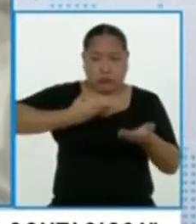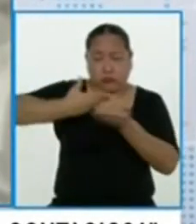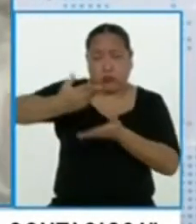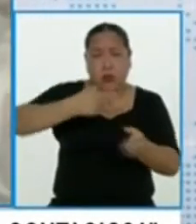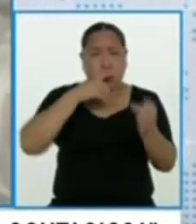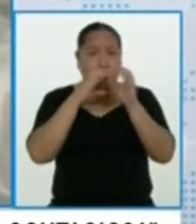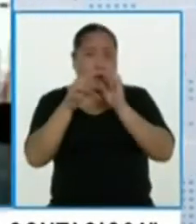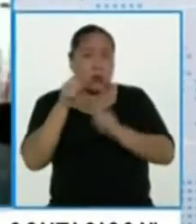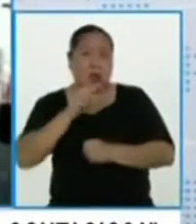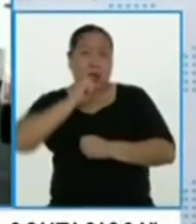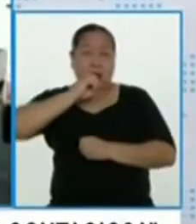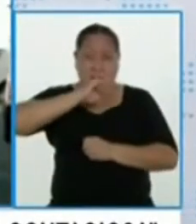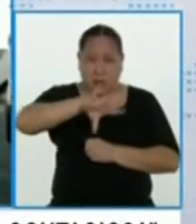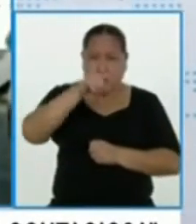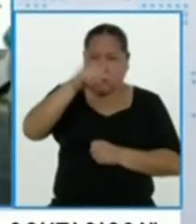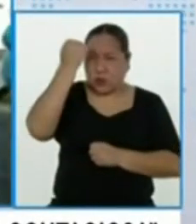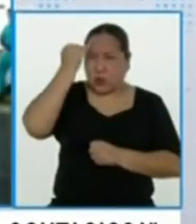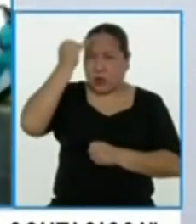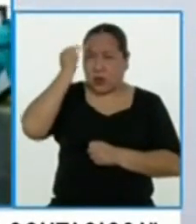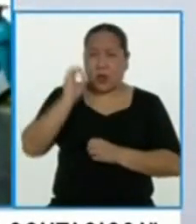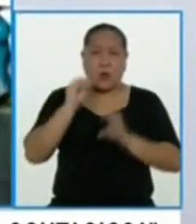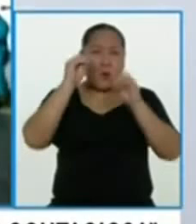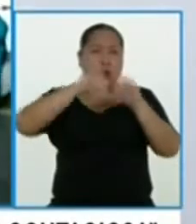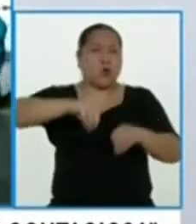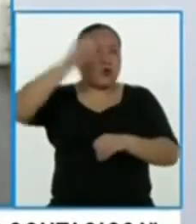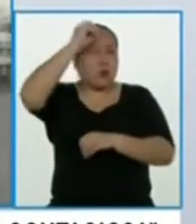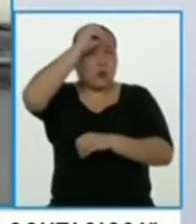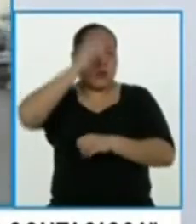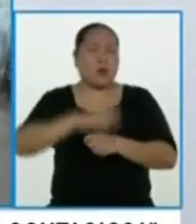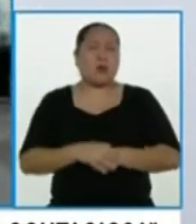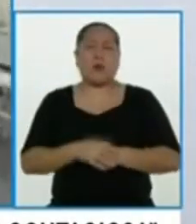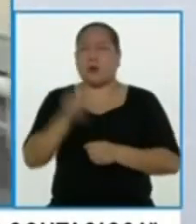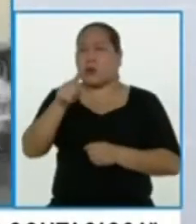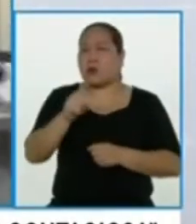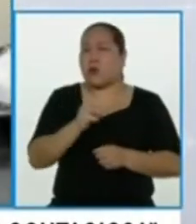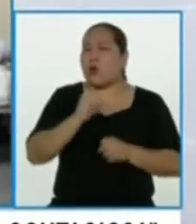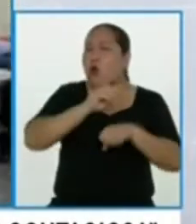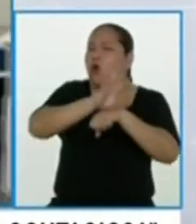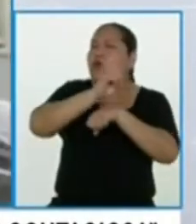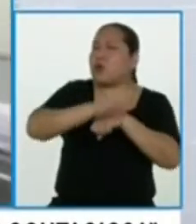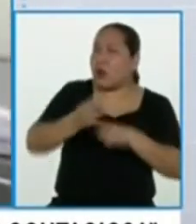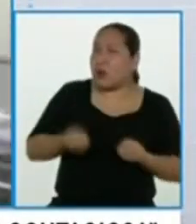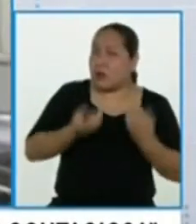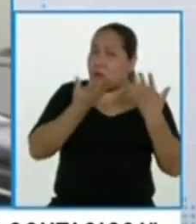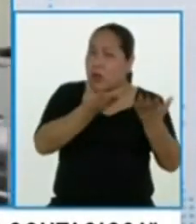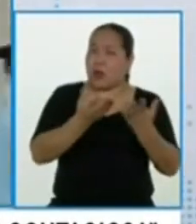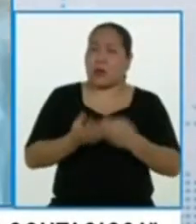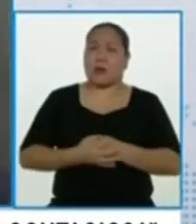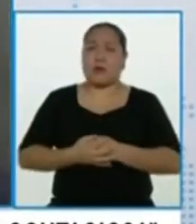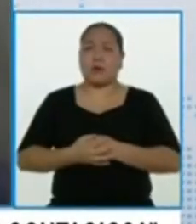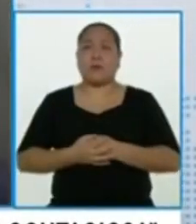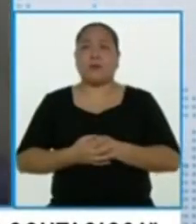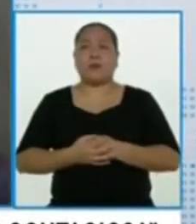están dando su punto de vista, por lo menos dejar sentado que tienen algunas sugerencias que hacer.